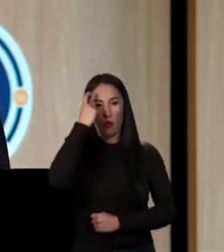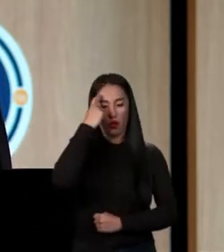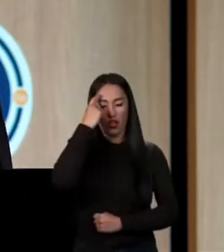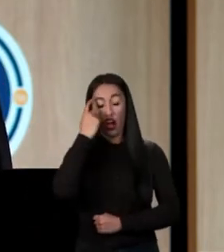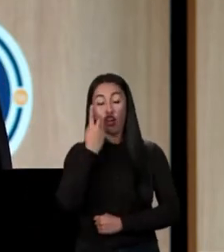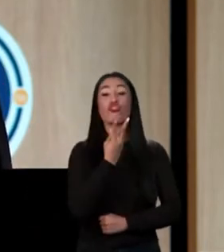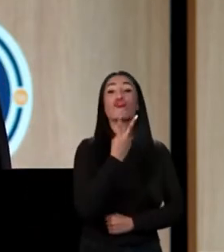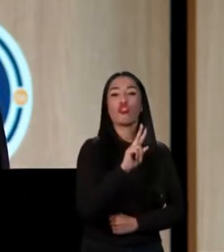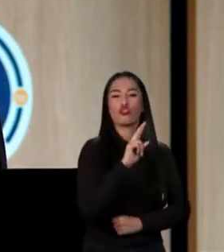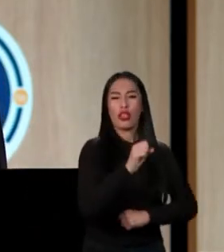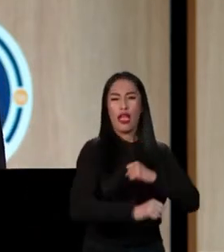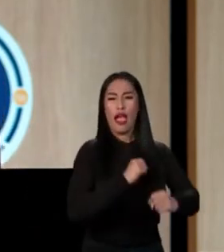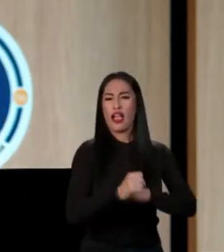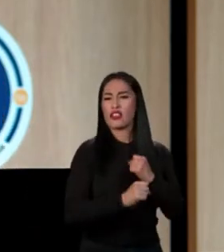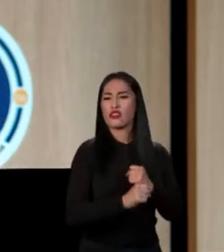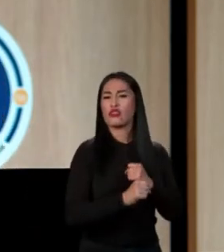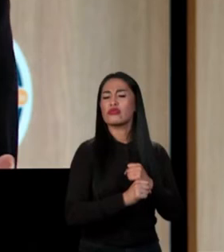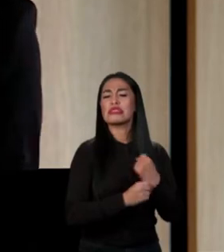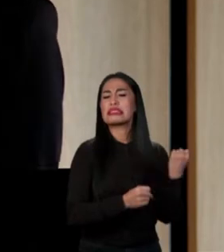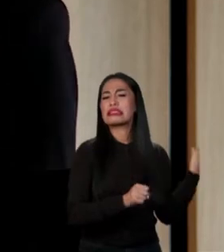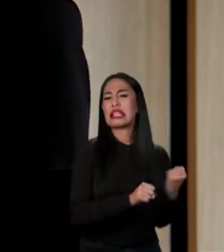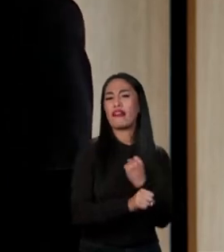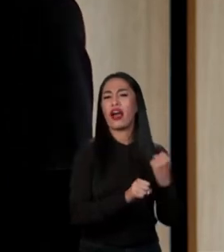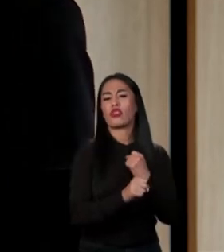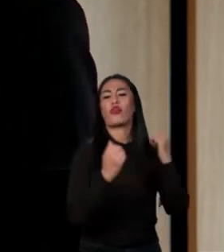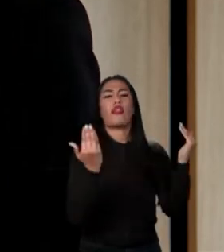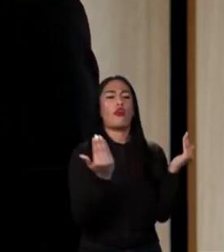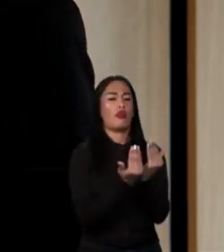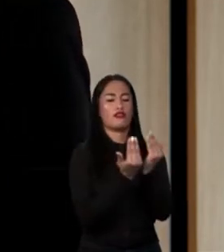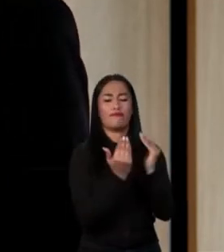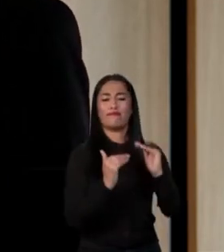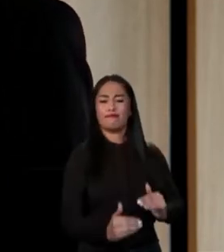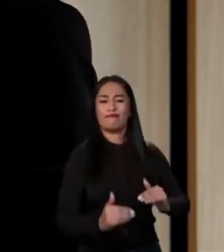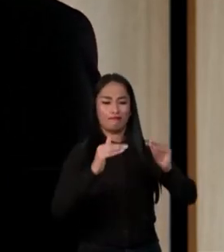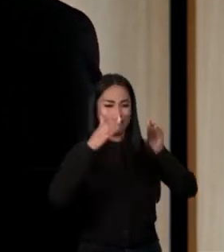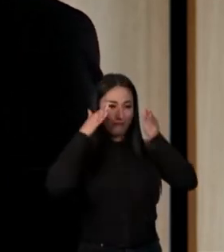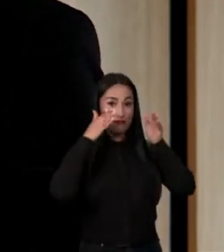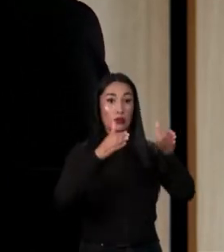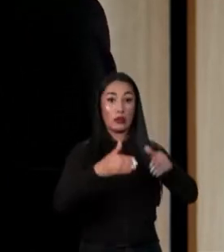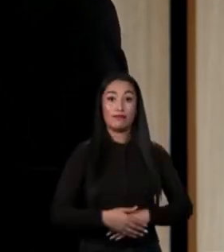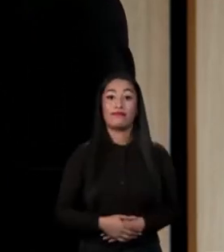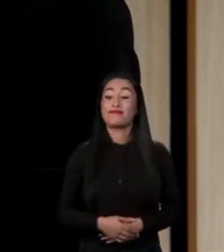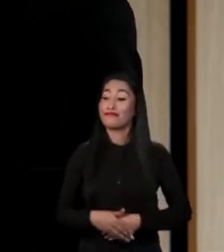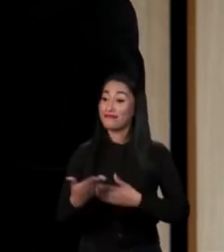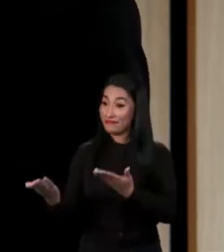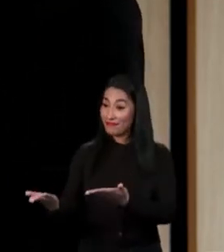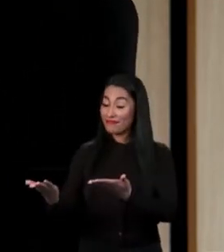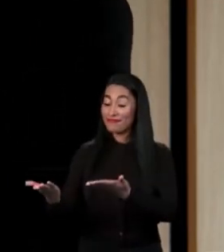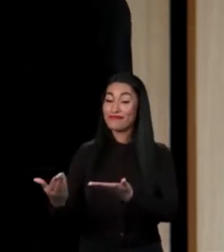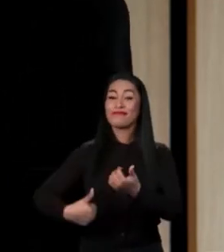dedicados a la educación superior le damos entonces la palabra a nuestro moderador